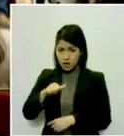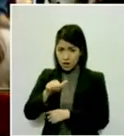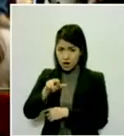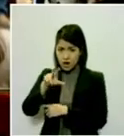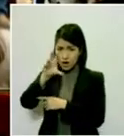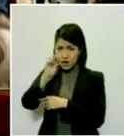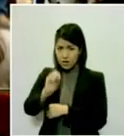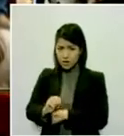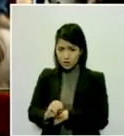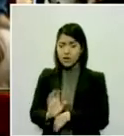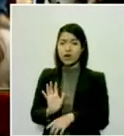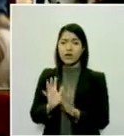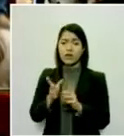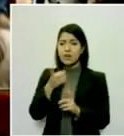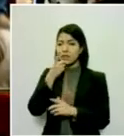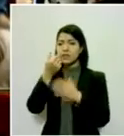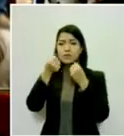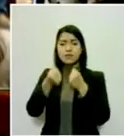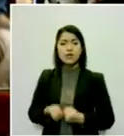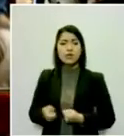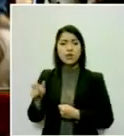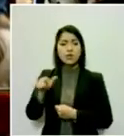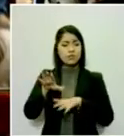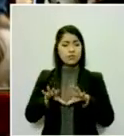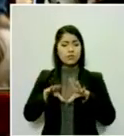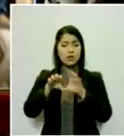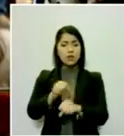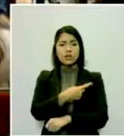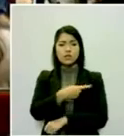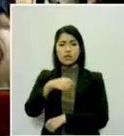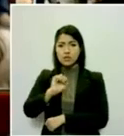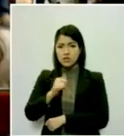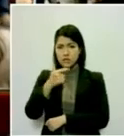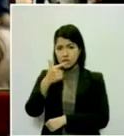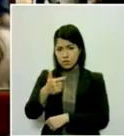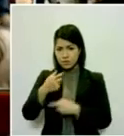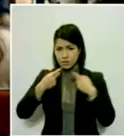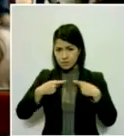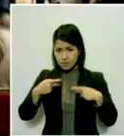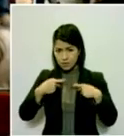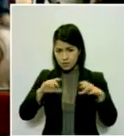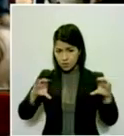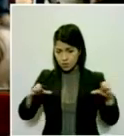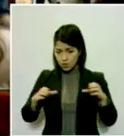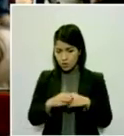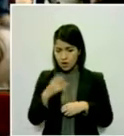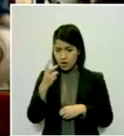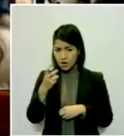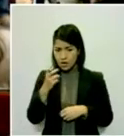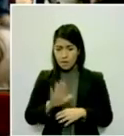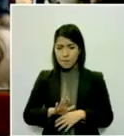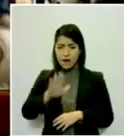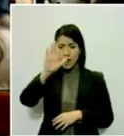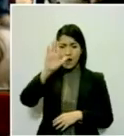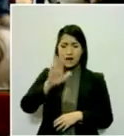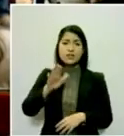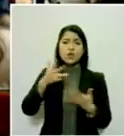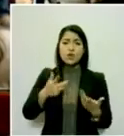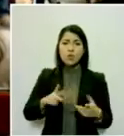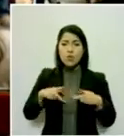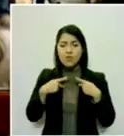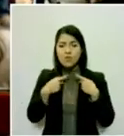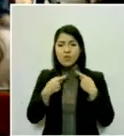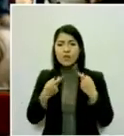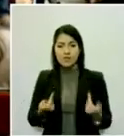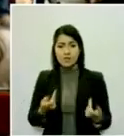Rosales, ellas han asegurado que al detener a 167 varones de la comunidad, han quedado en la indefensión. Esto,